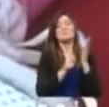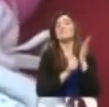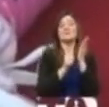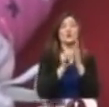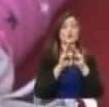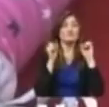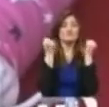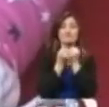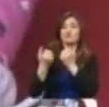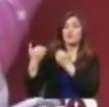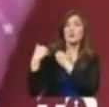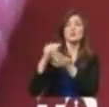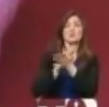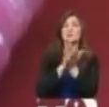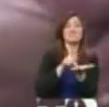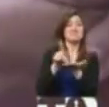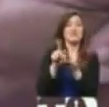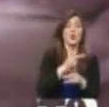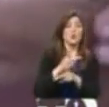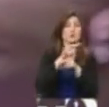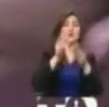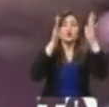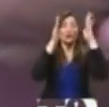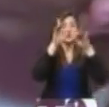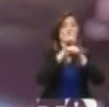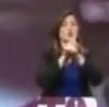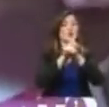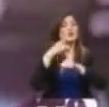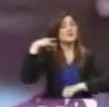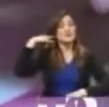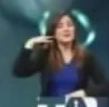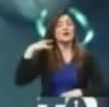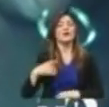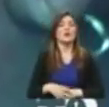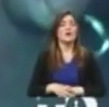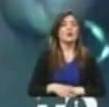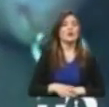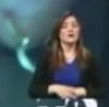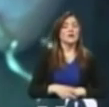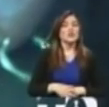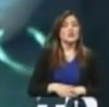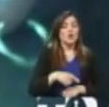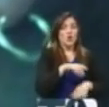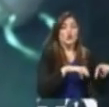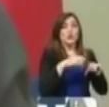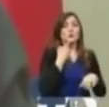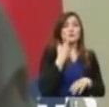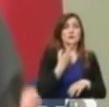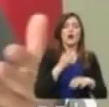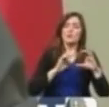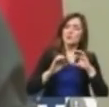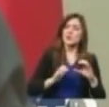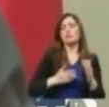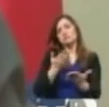no se hizo cargo de los gastos que generó el cuidado y atención médica de la menor, Sánchez aseguró que ya hay acercamientos.